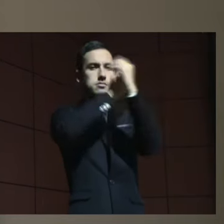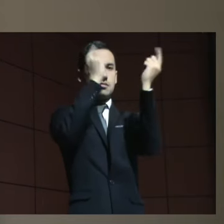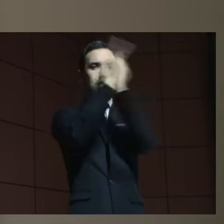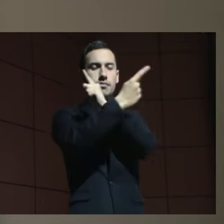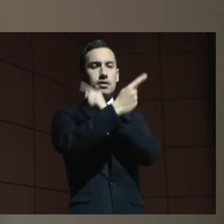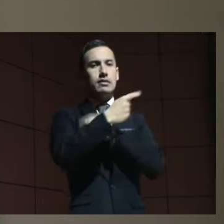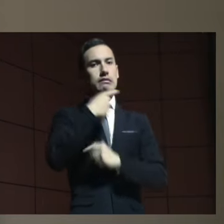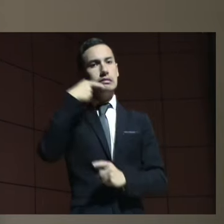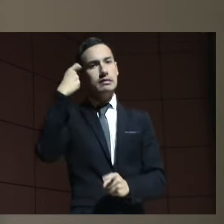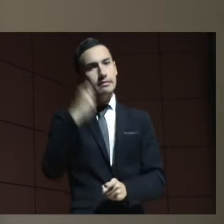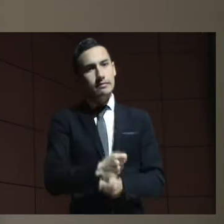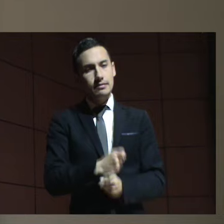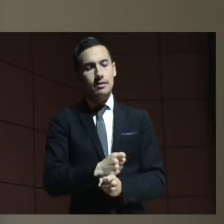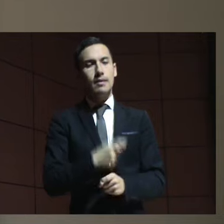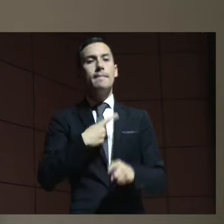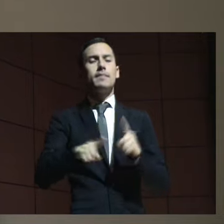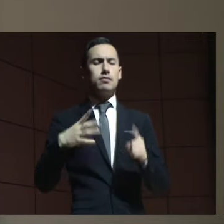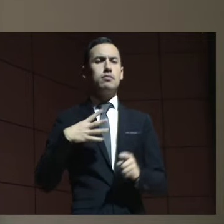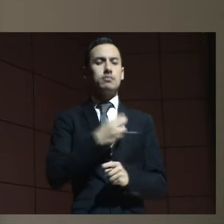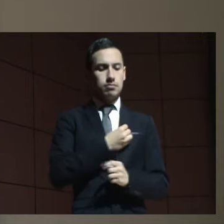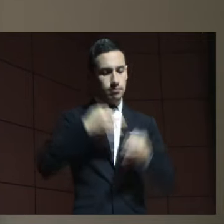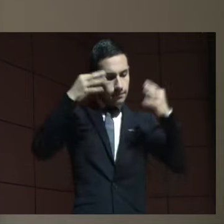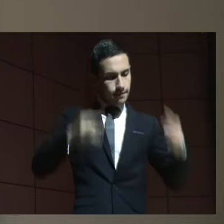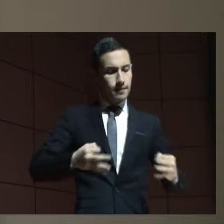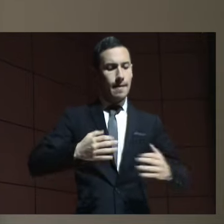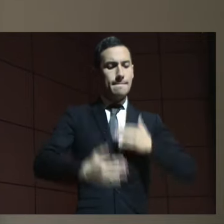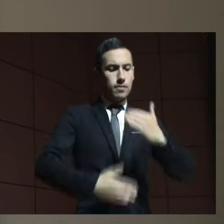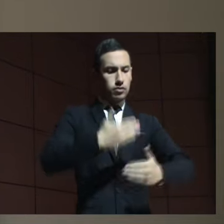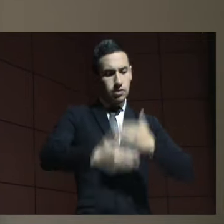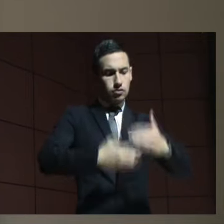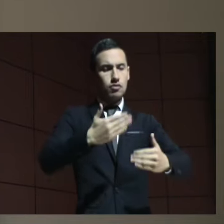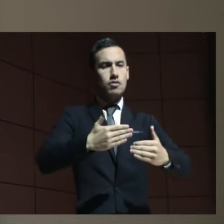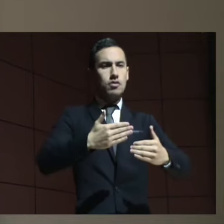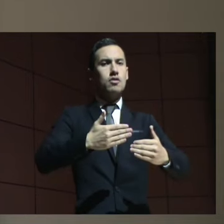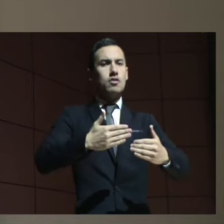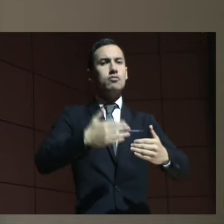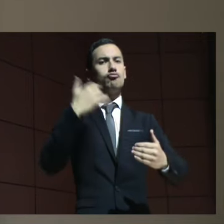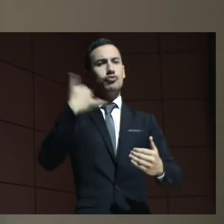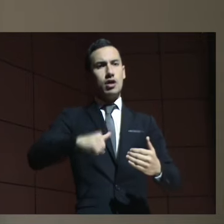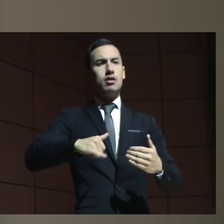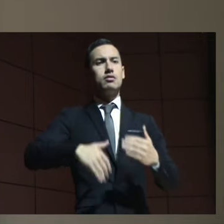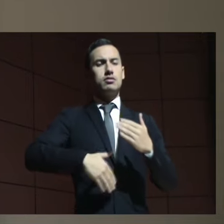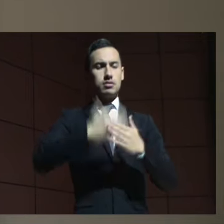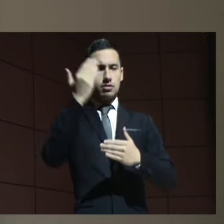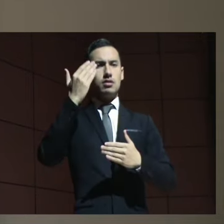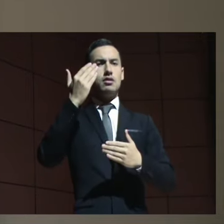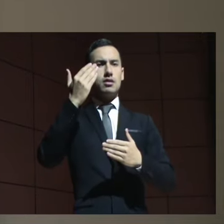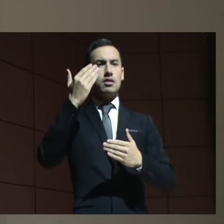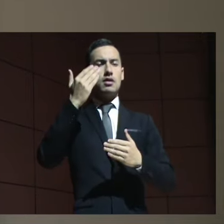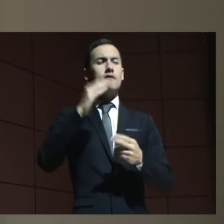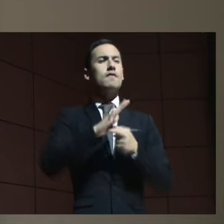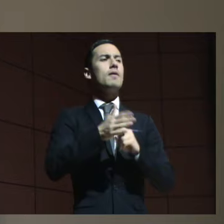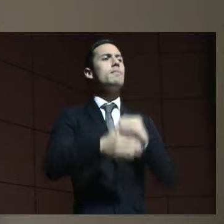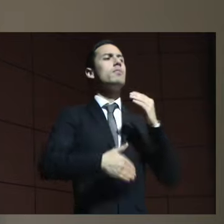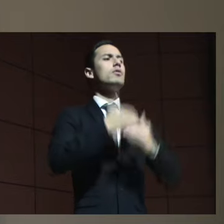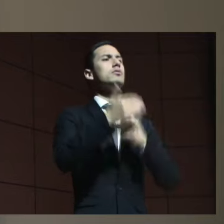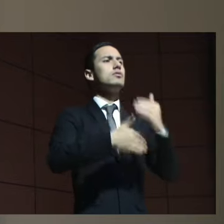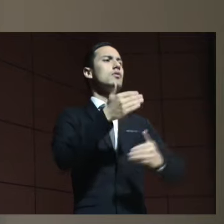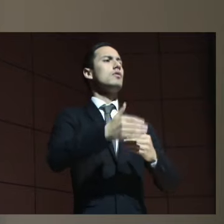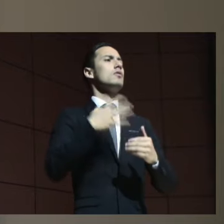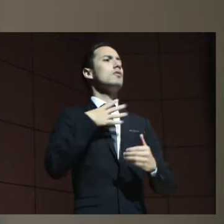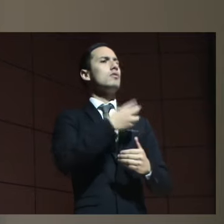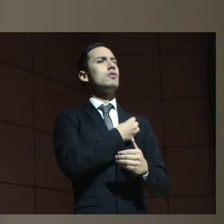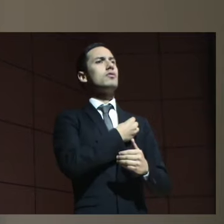mental, pero estamos seguros, convencidos de que es un proceso que ya estamos